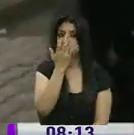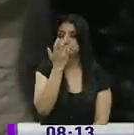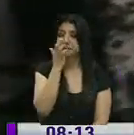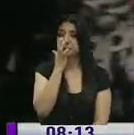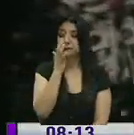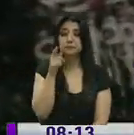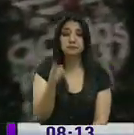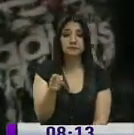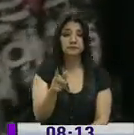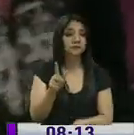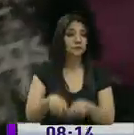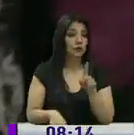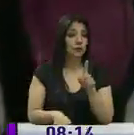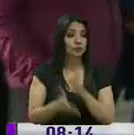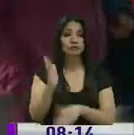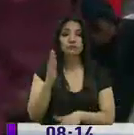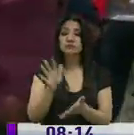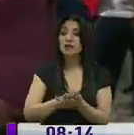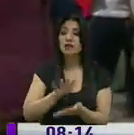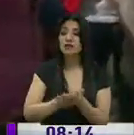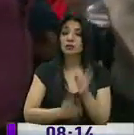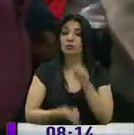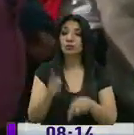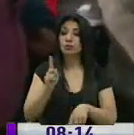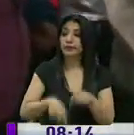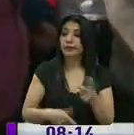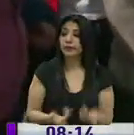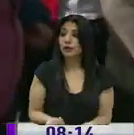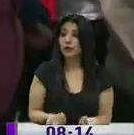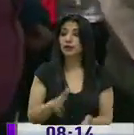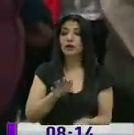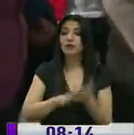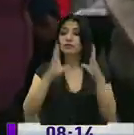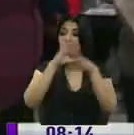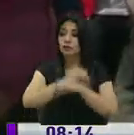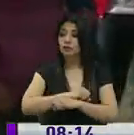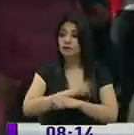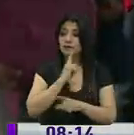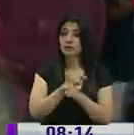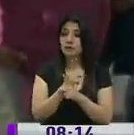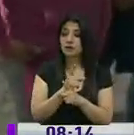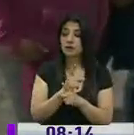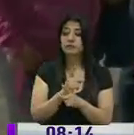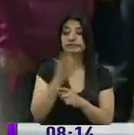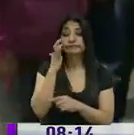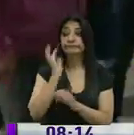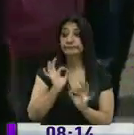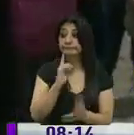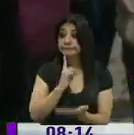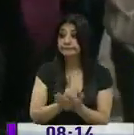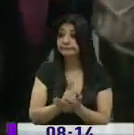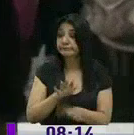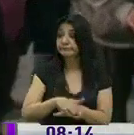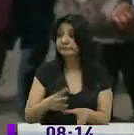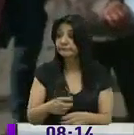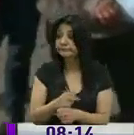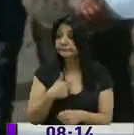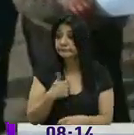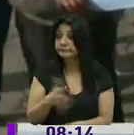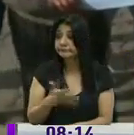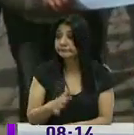ustedes no pueden salir tranquilos pues por la noche realmente preocupación por esta inseguridad